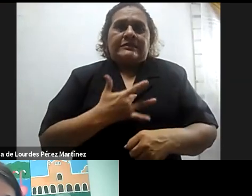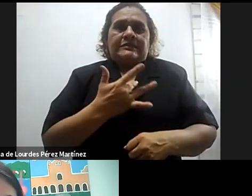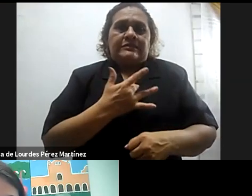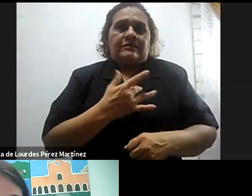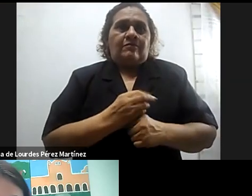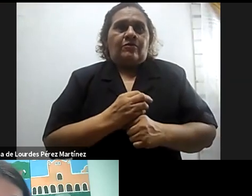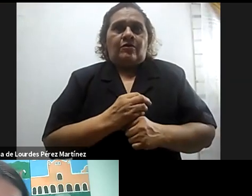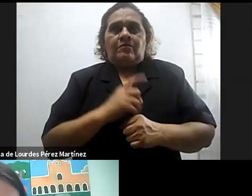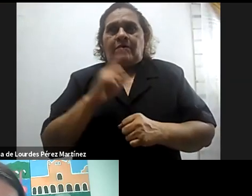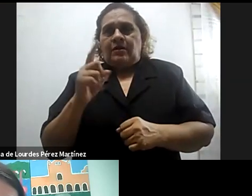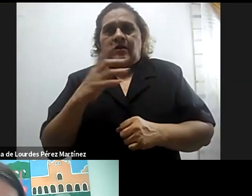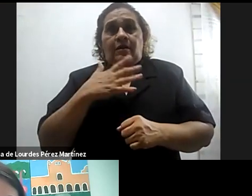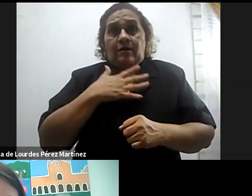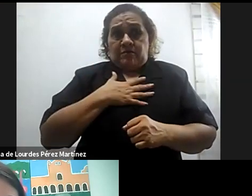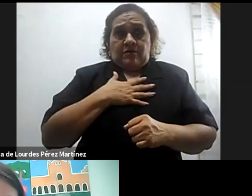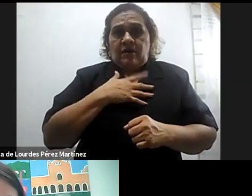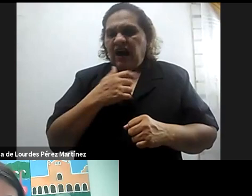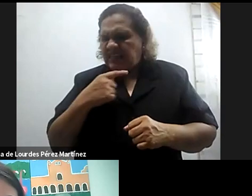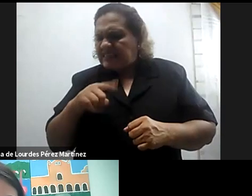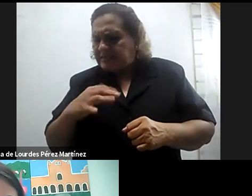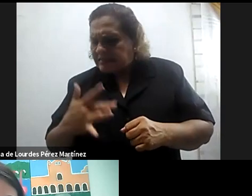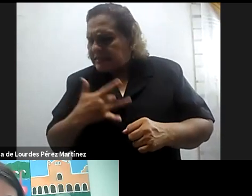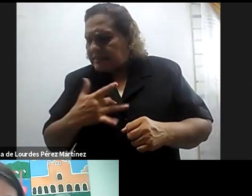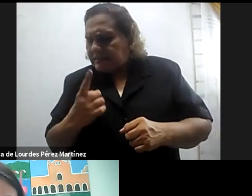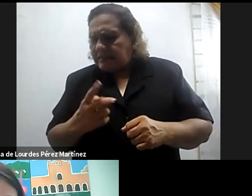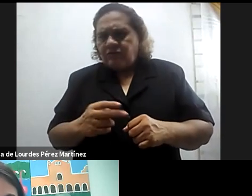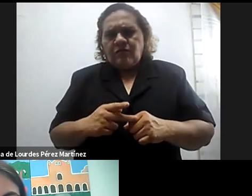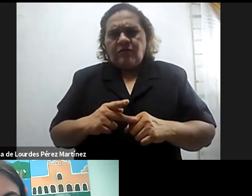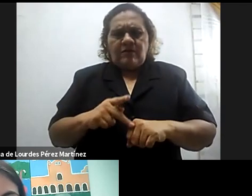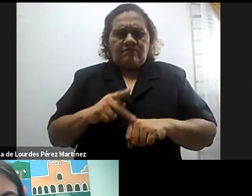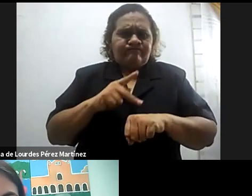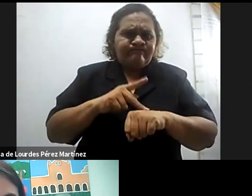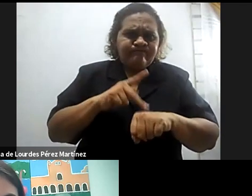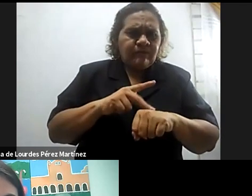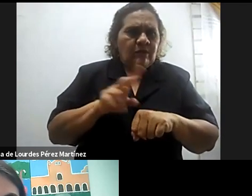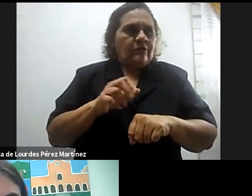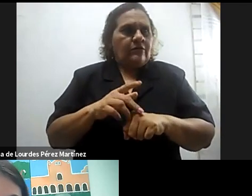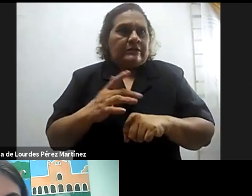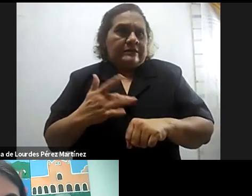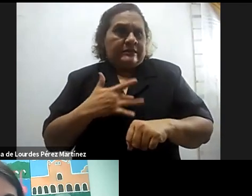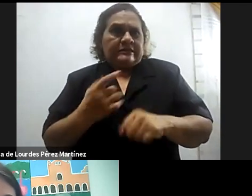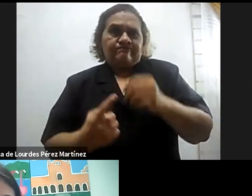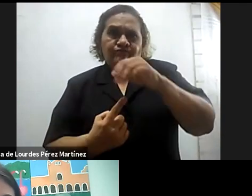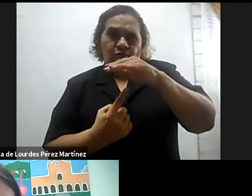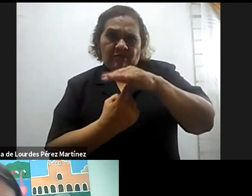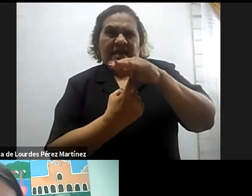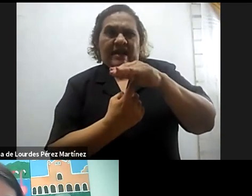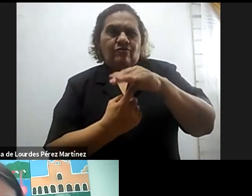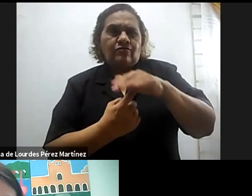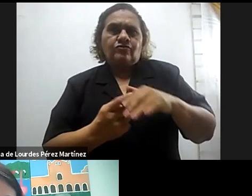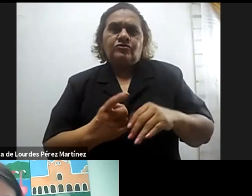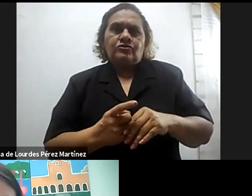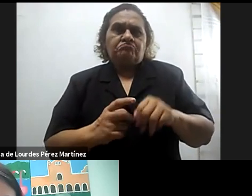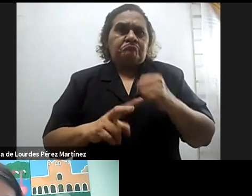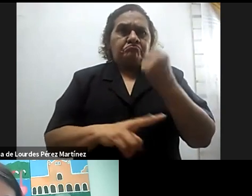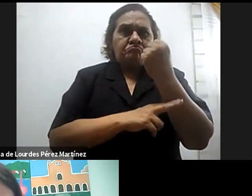mejor para mí es obvio, ¿no? Sentir una piedra o imagínate sentir un clavo, ¿no? O sentir un cristal, sentir